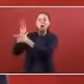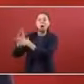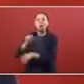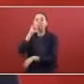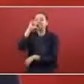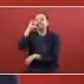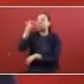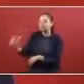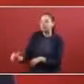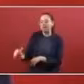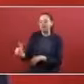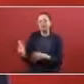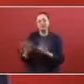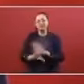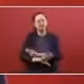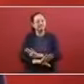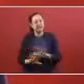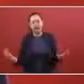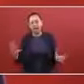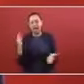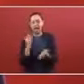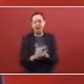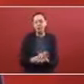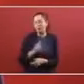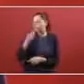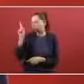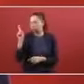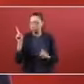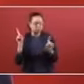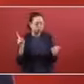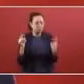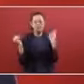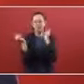huachicol ni arriba ni abajo, es parejo.